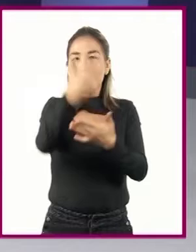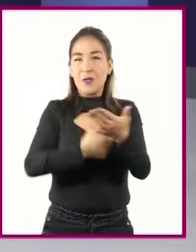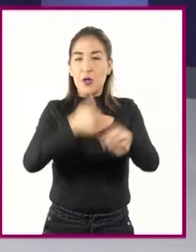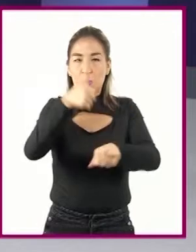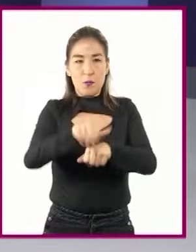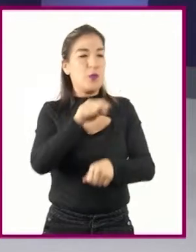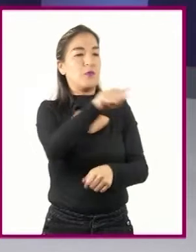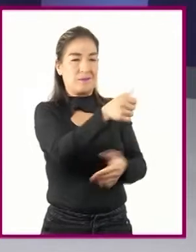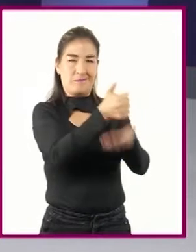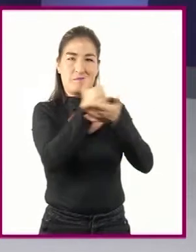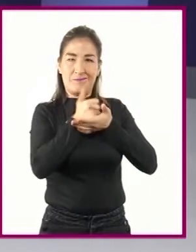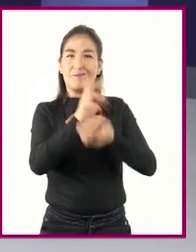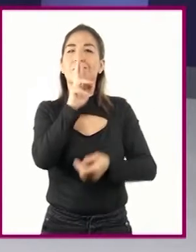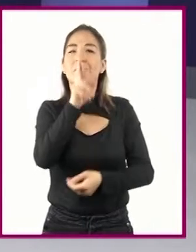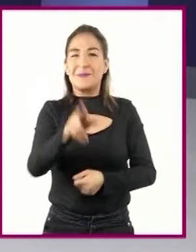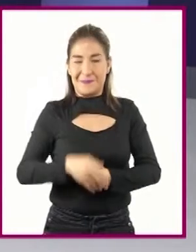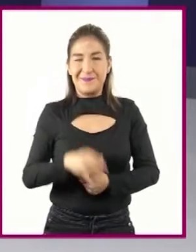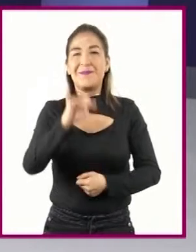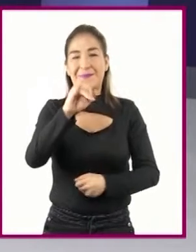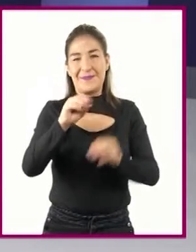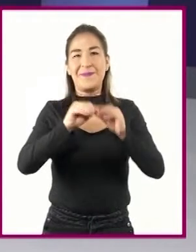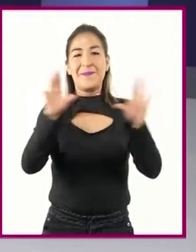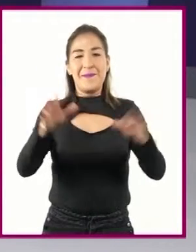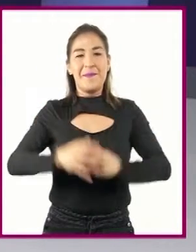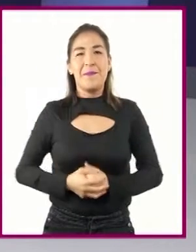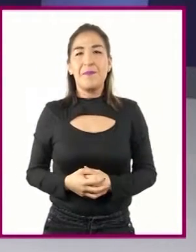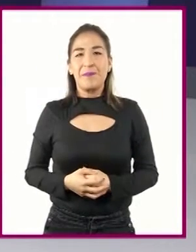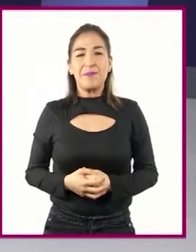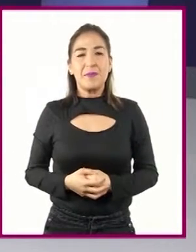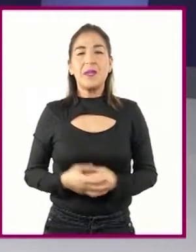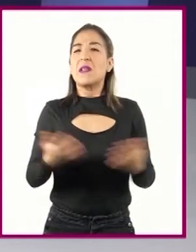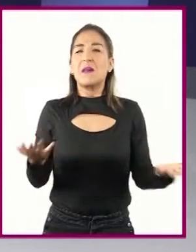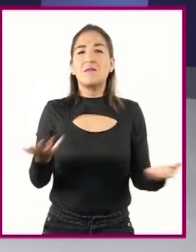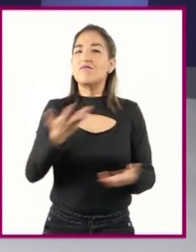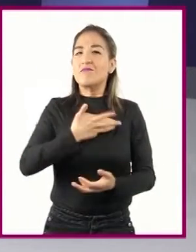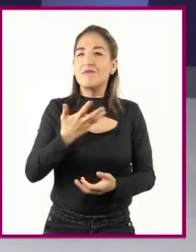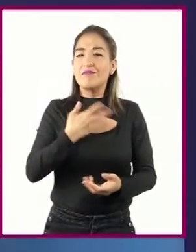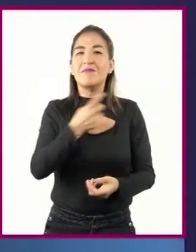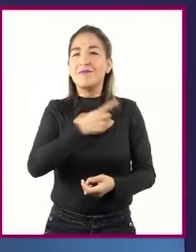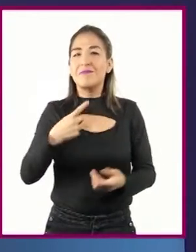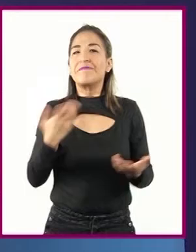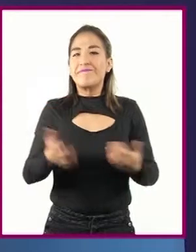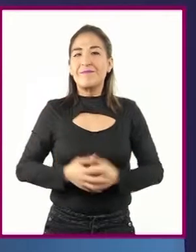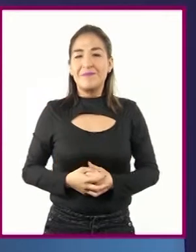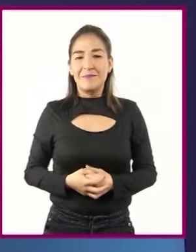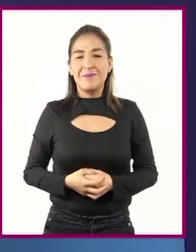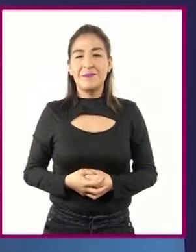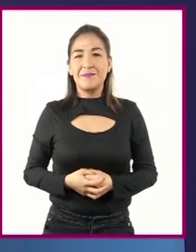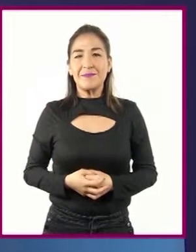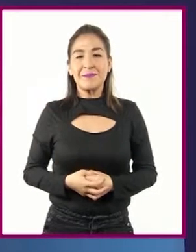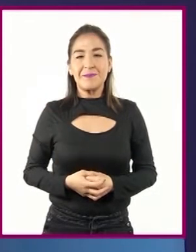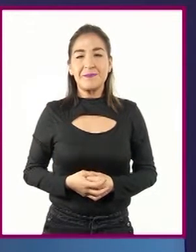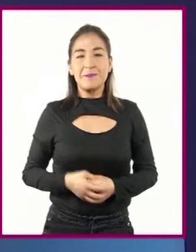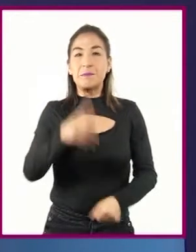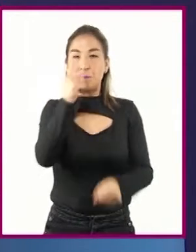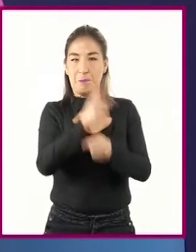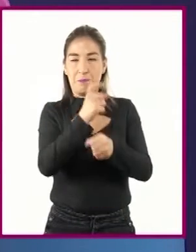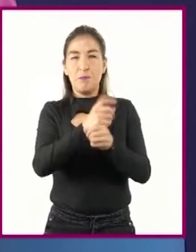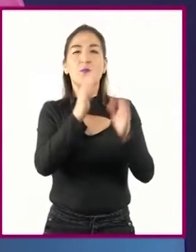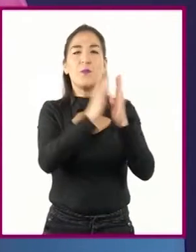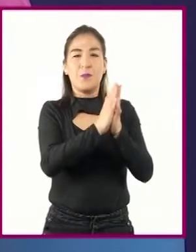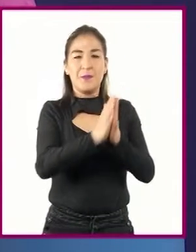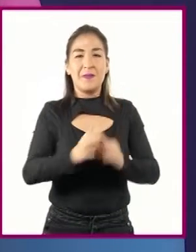nos ayudes a resolverlas. Por supuesto que sí. ¿Qué tengo que hacer? Mira, en primer lugar, por